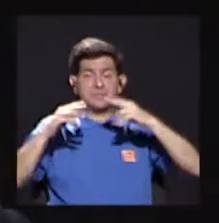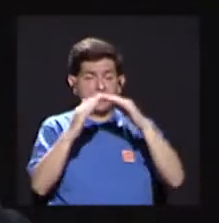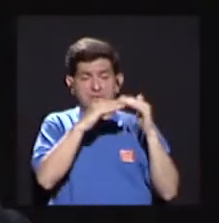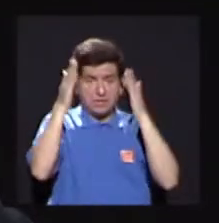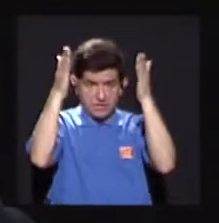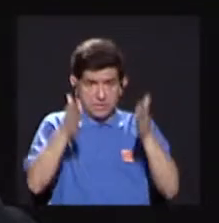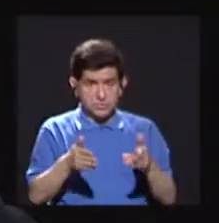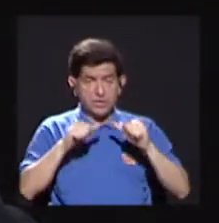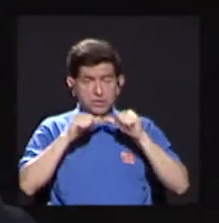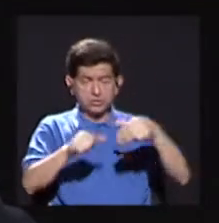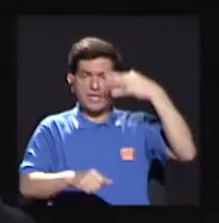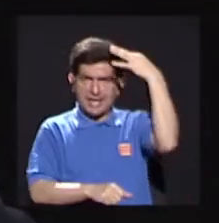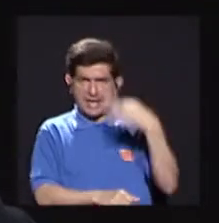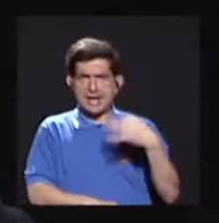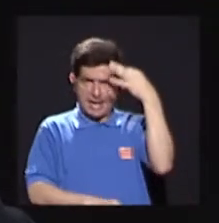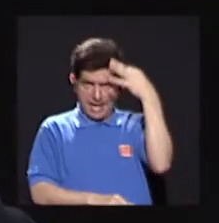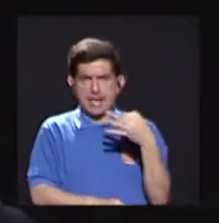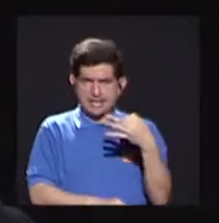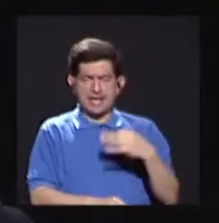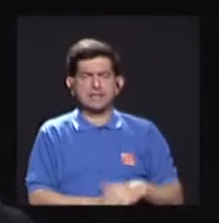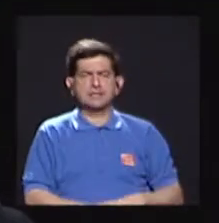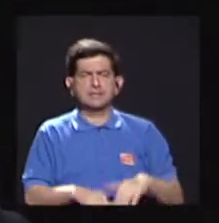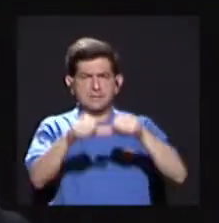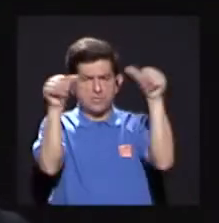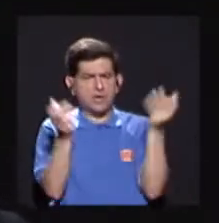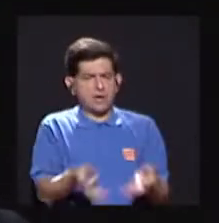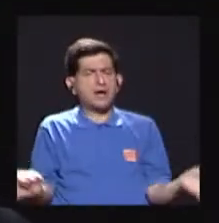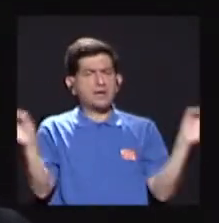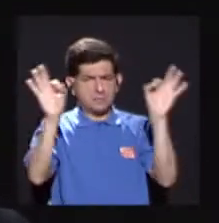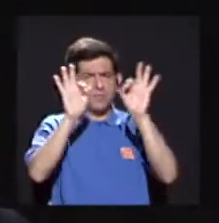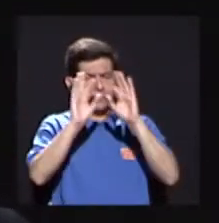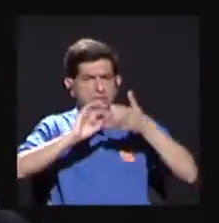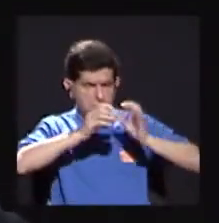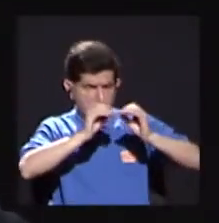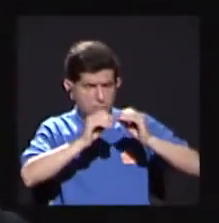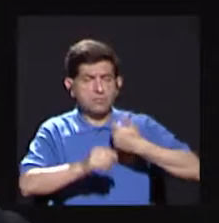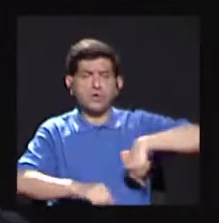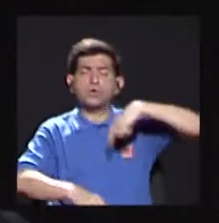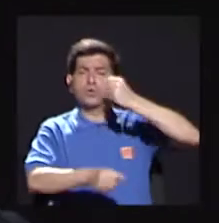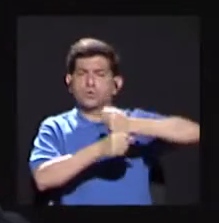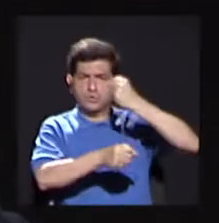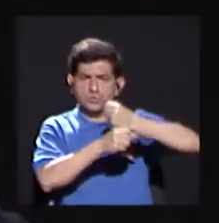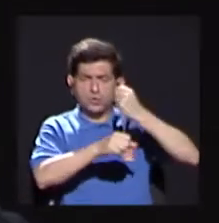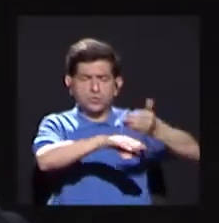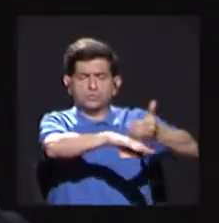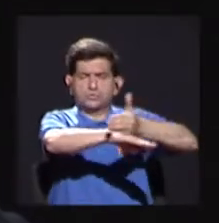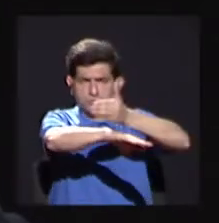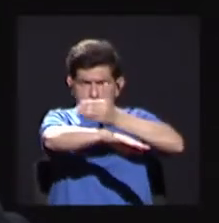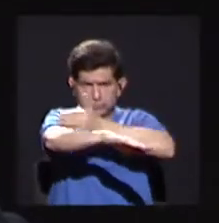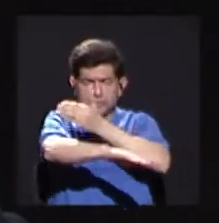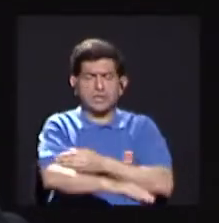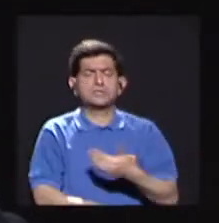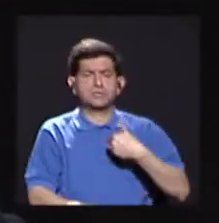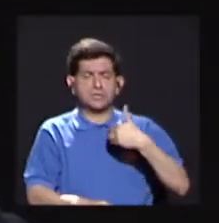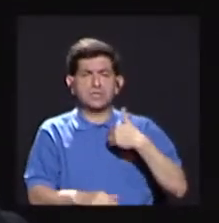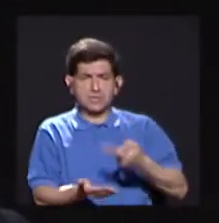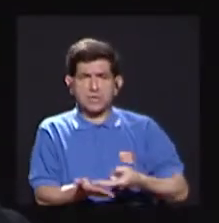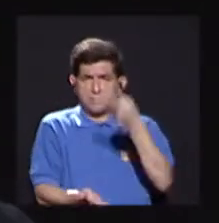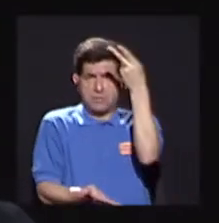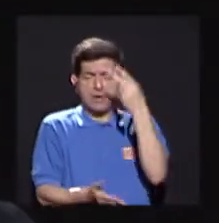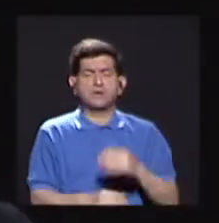de que sigue creyendo en un sector muy importante de que lo que estamos haciendo va para adelante y vale la pena